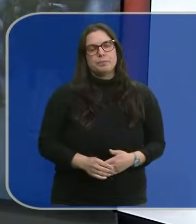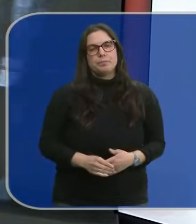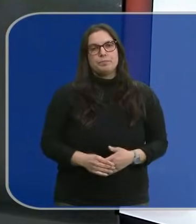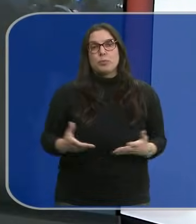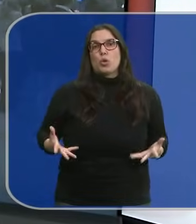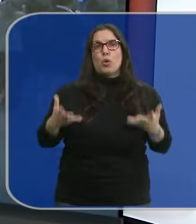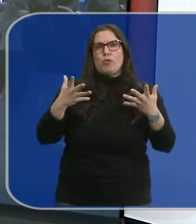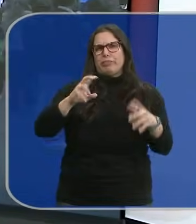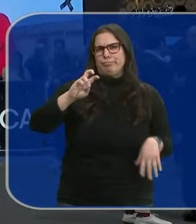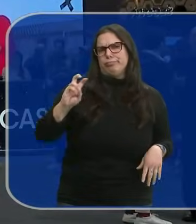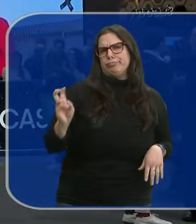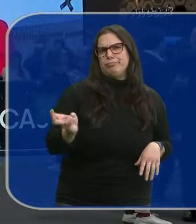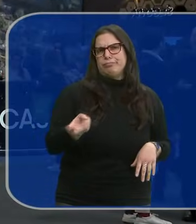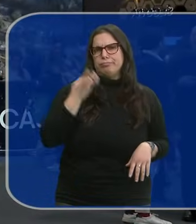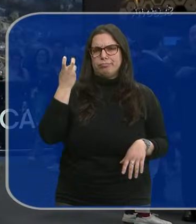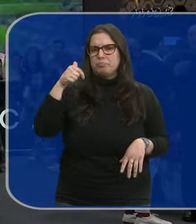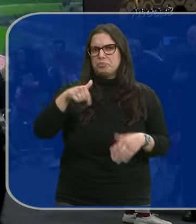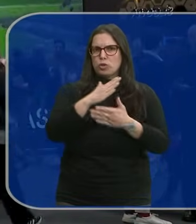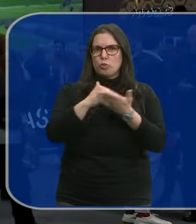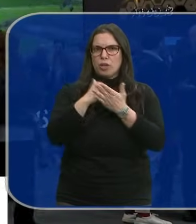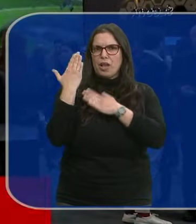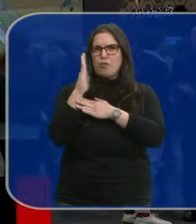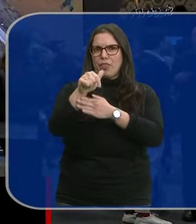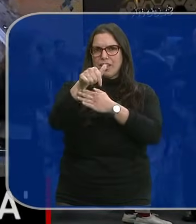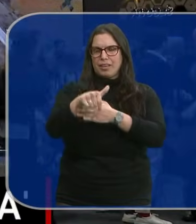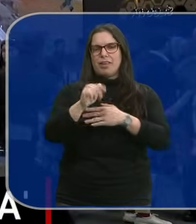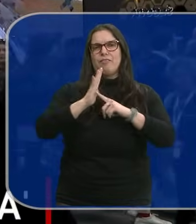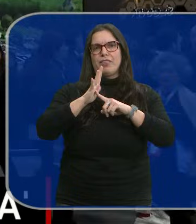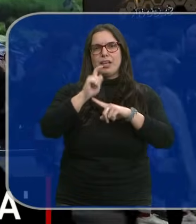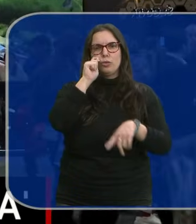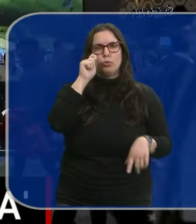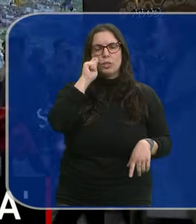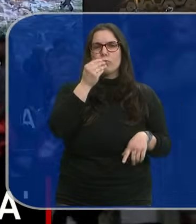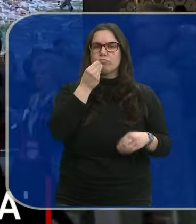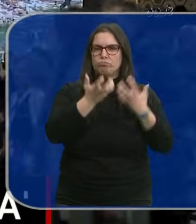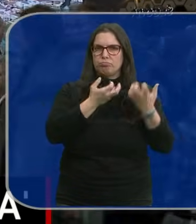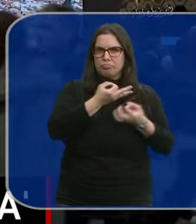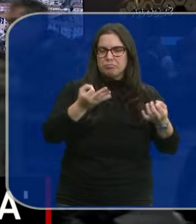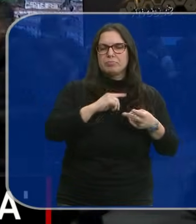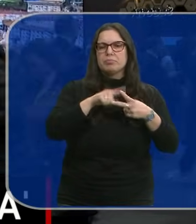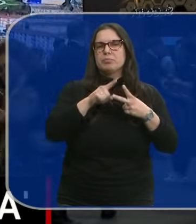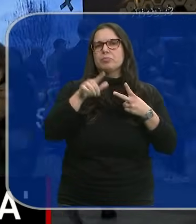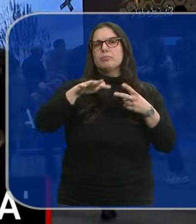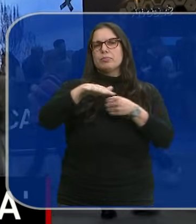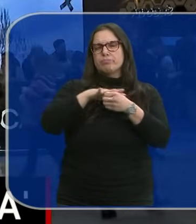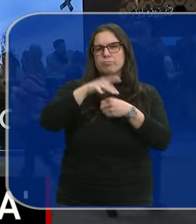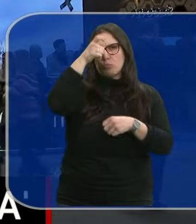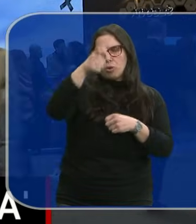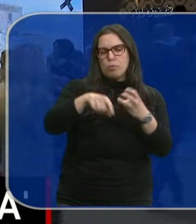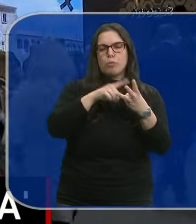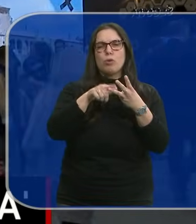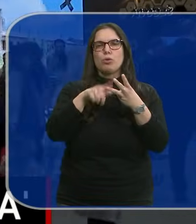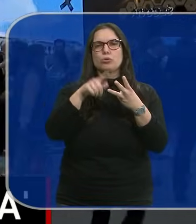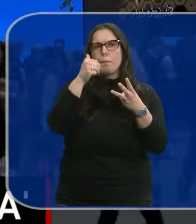Oferta amplia y muy variada la que trae nuestra comunidad a Fitur 2026. Gastronomía, efectivamente, pero también en otras áreas como el turismo rural, el